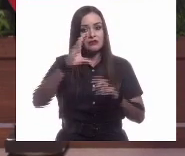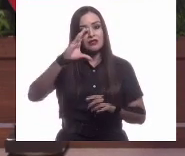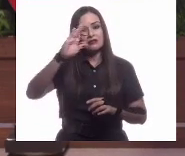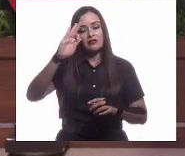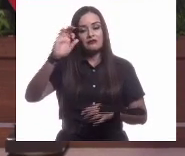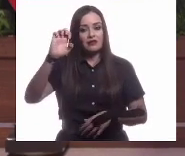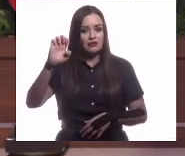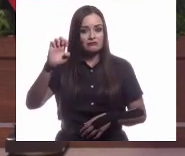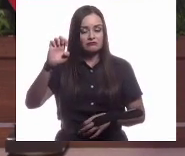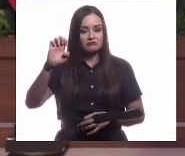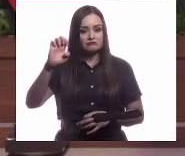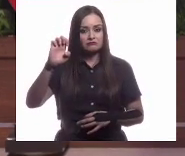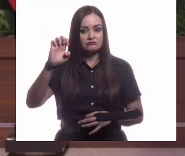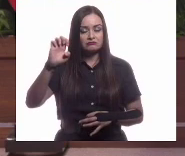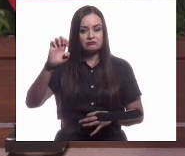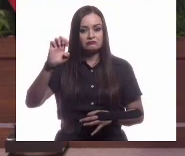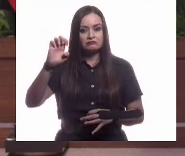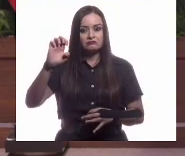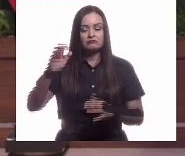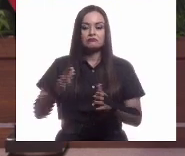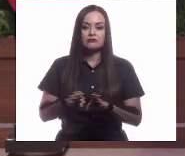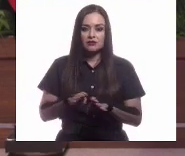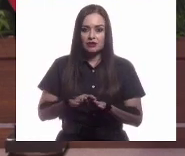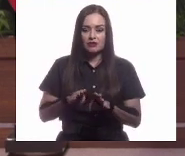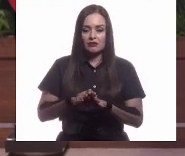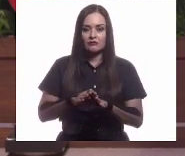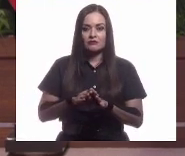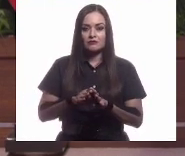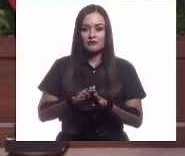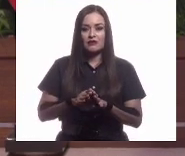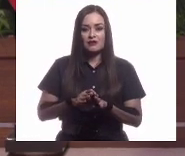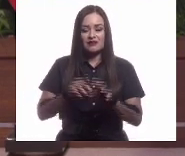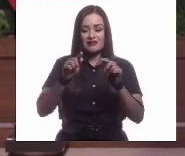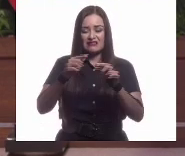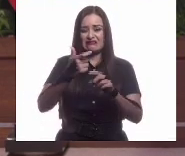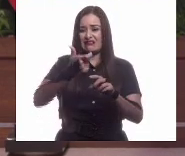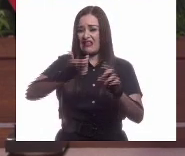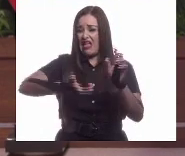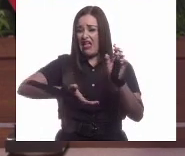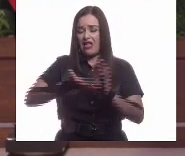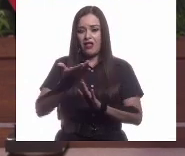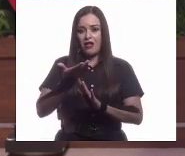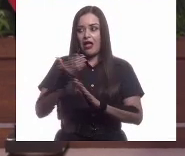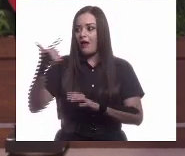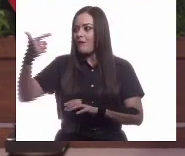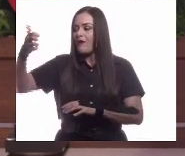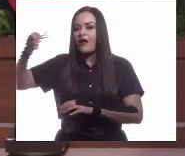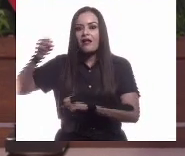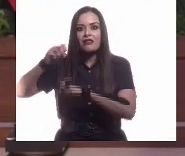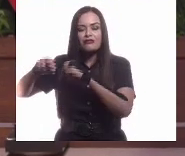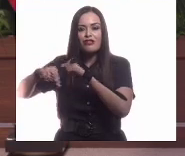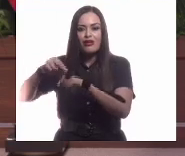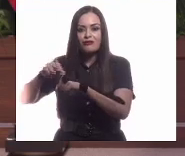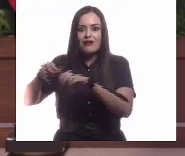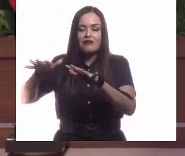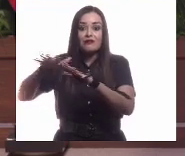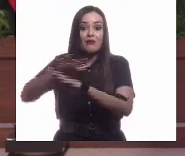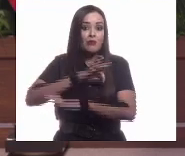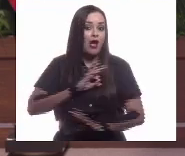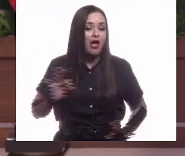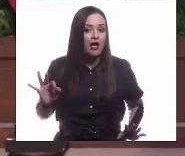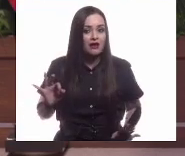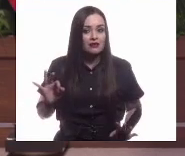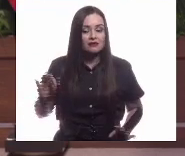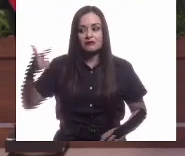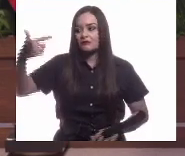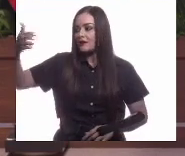de sustituir combustóleo y diésel, caros y contaminantes, por gas natural, barato y limpio. La llegada del